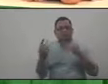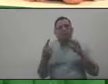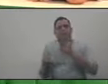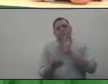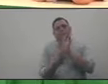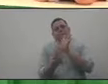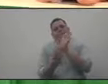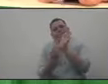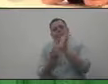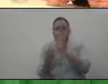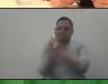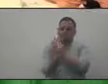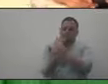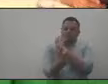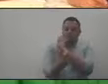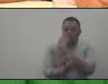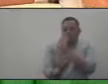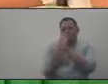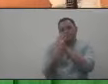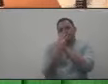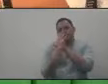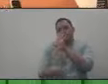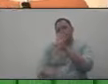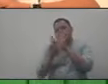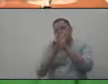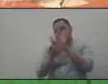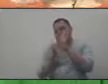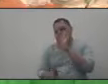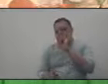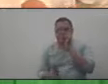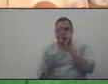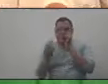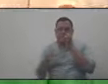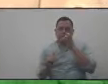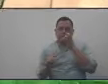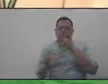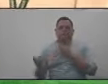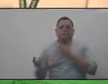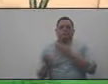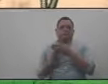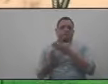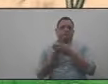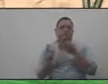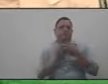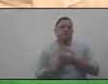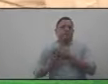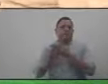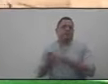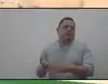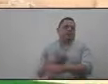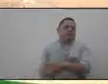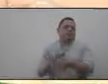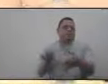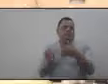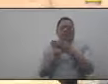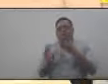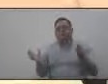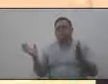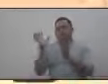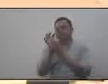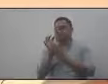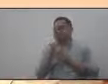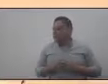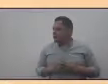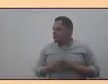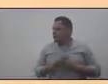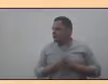Más adelante viene la respuesta a diferentes inquietudes que la gente ya manifestó en un formulario previo que se colgó. Sin embargo, pues acá van